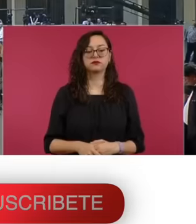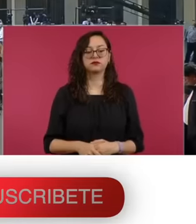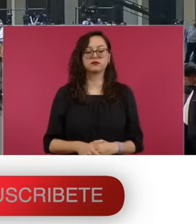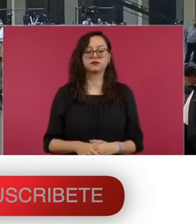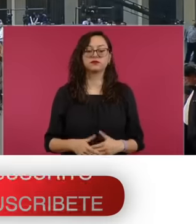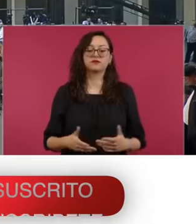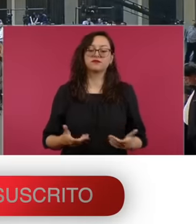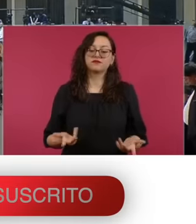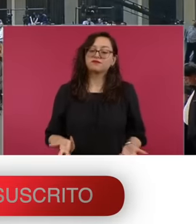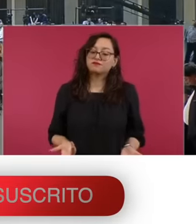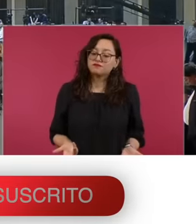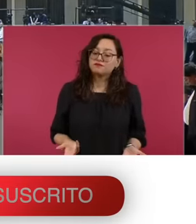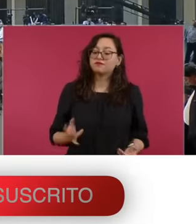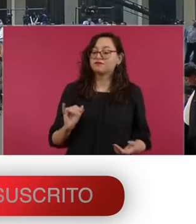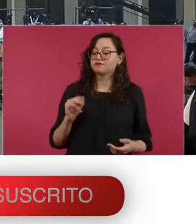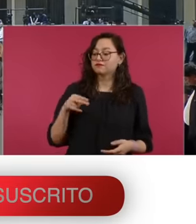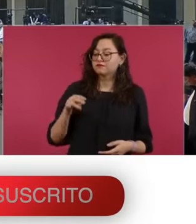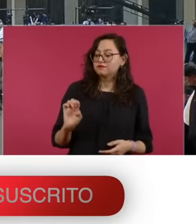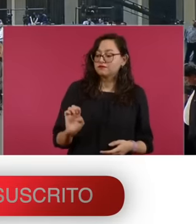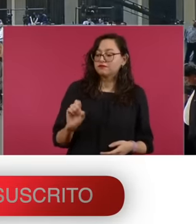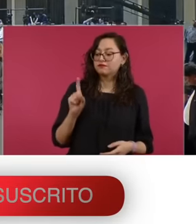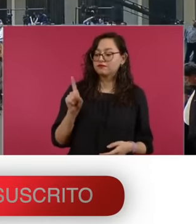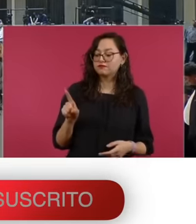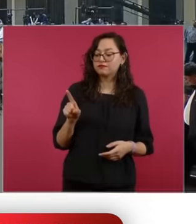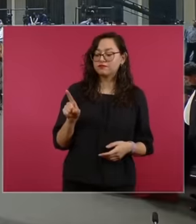el INE